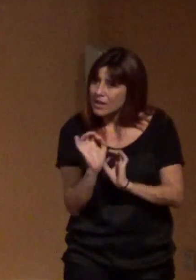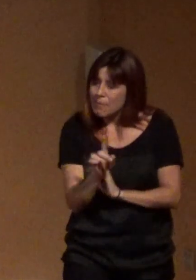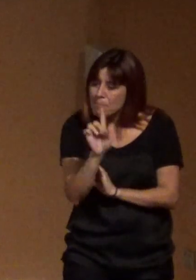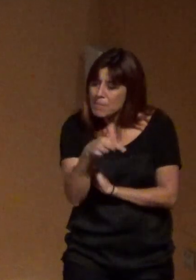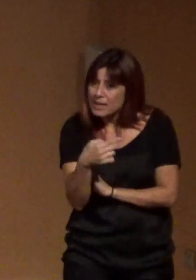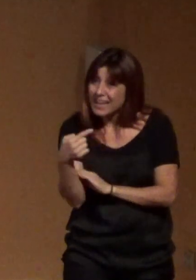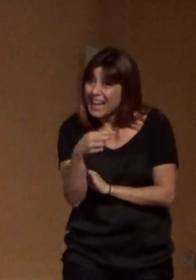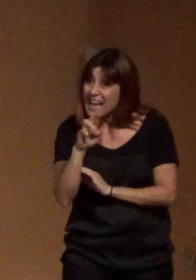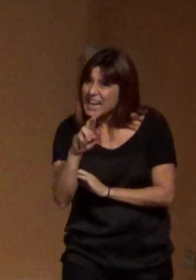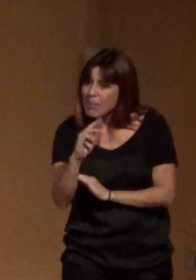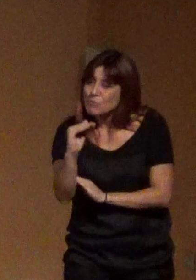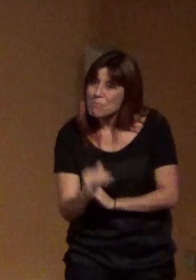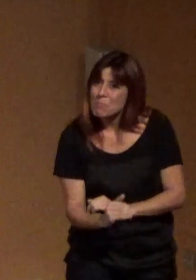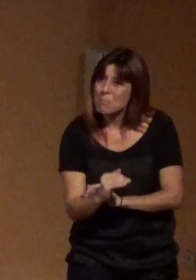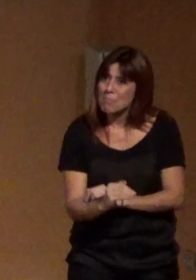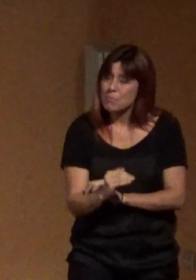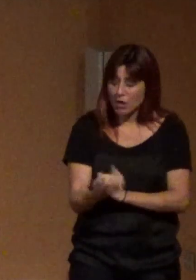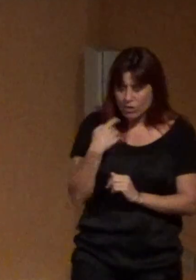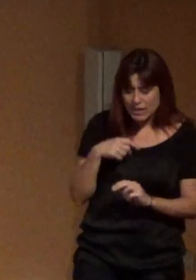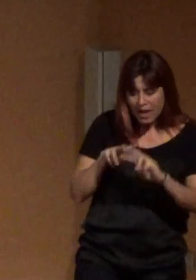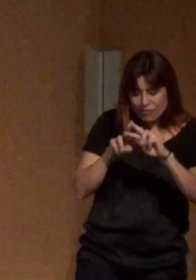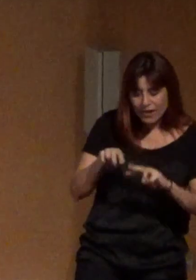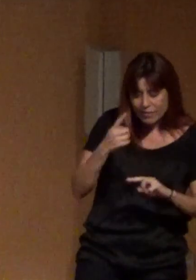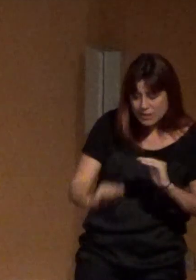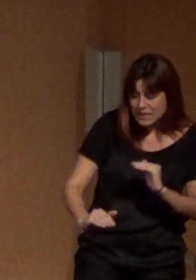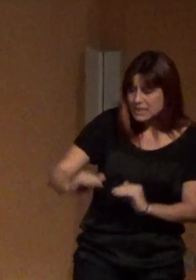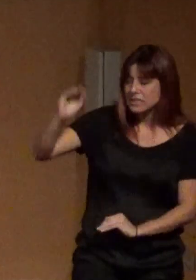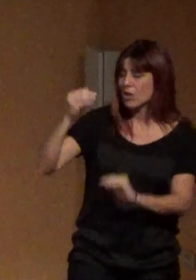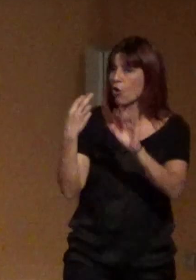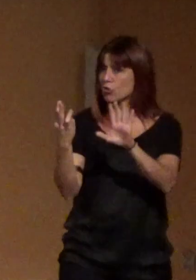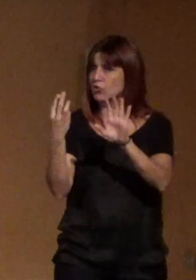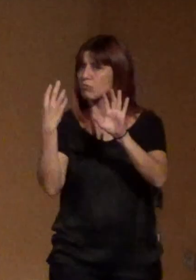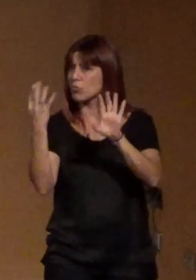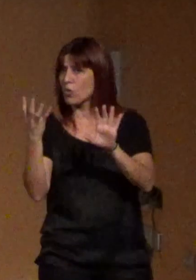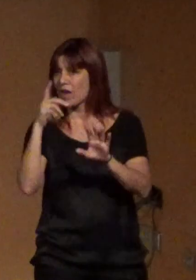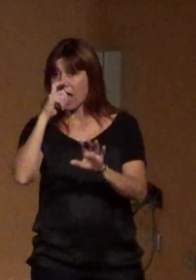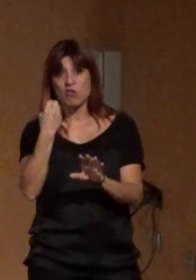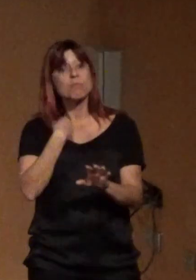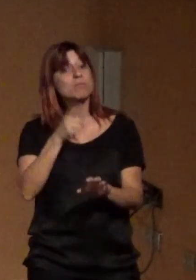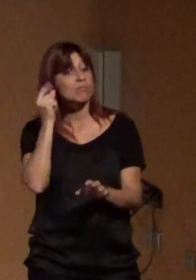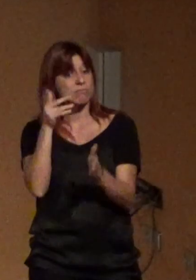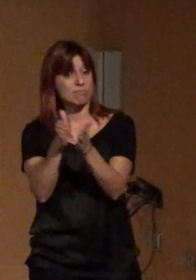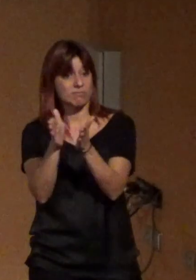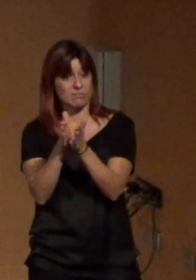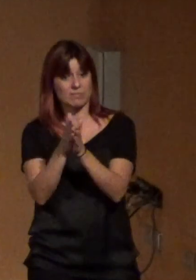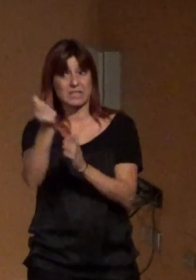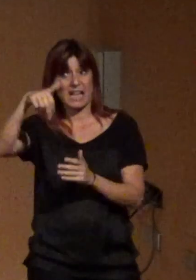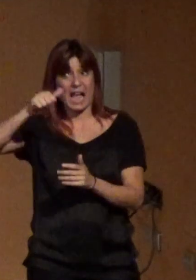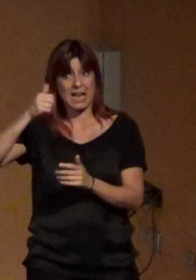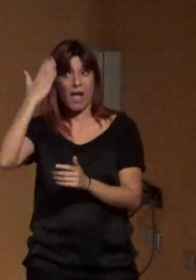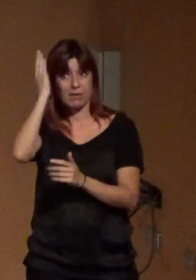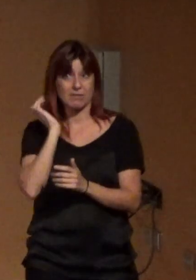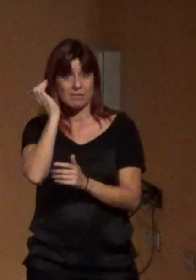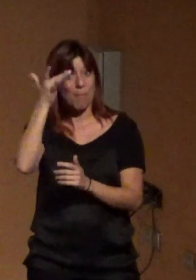al nacimiento. Y se vio que cuando tenían 8 o 9 años, una tesis que además me dirigió Ana Miranda, porque hicimos en Facultad de Psicología y Medicina, una